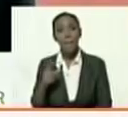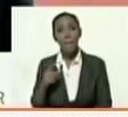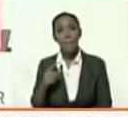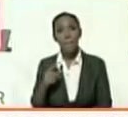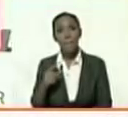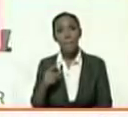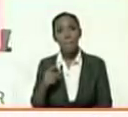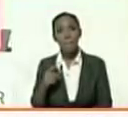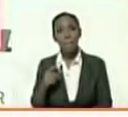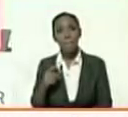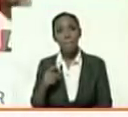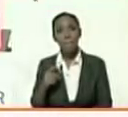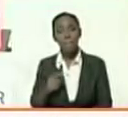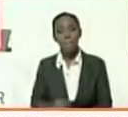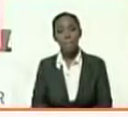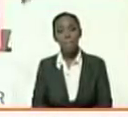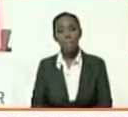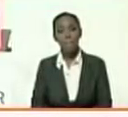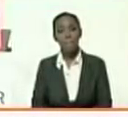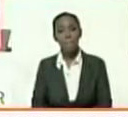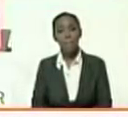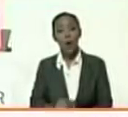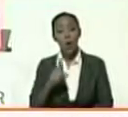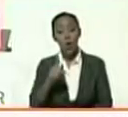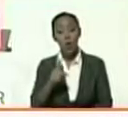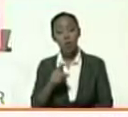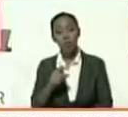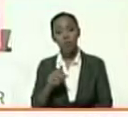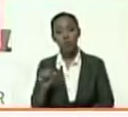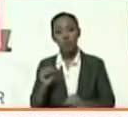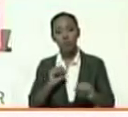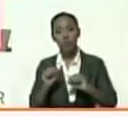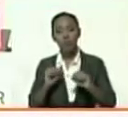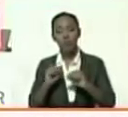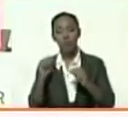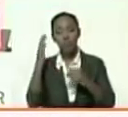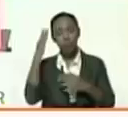No lo quisiera ver. Un ejercicio de pesadilla, como dice Tarek.